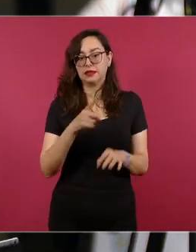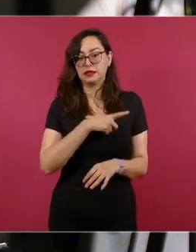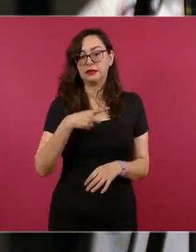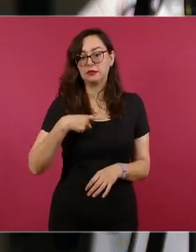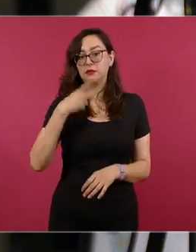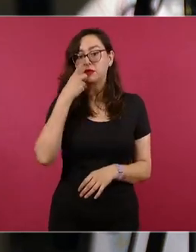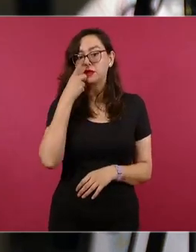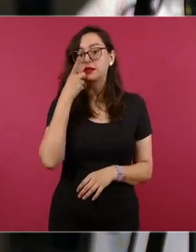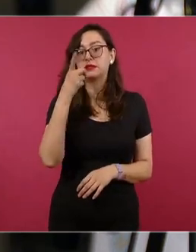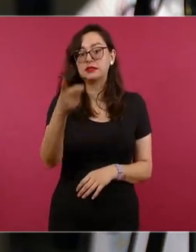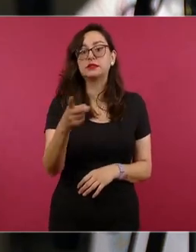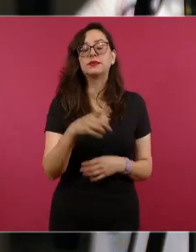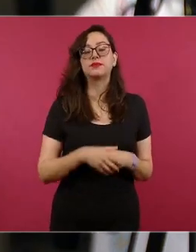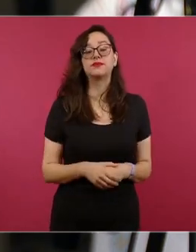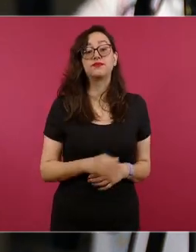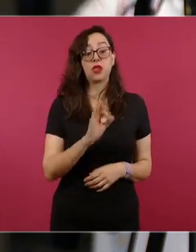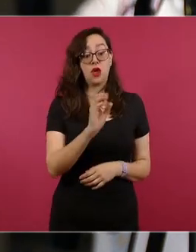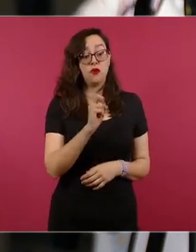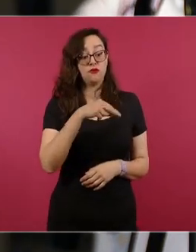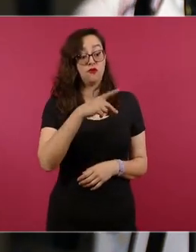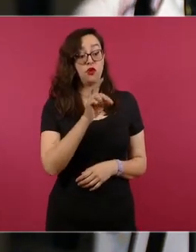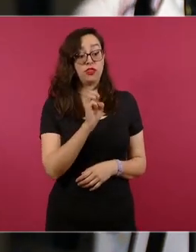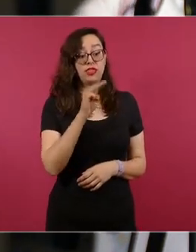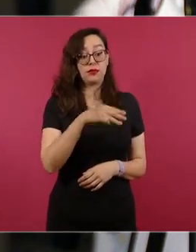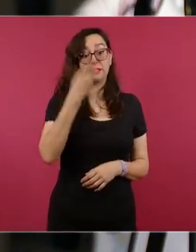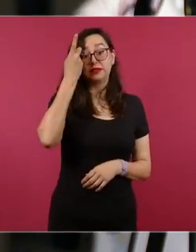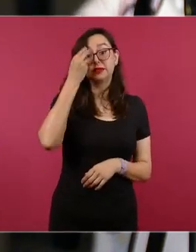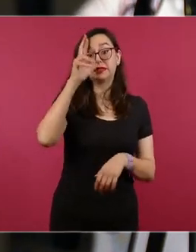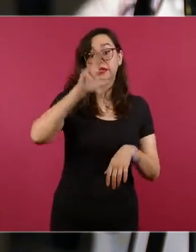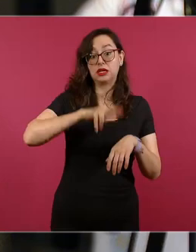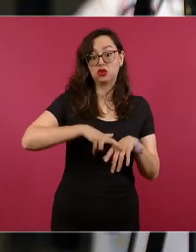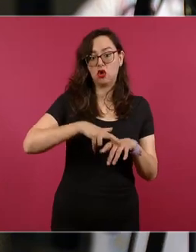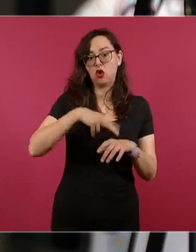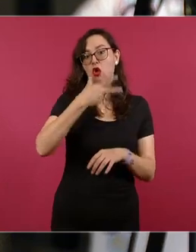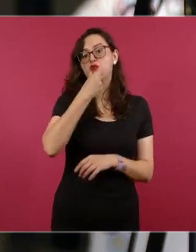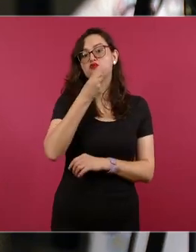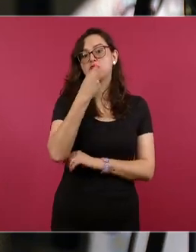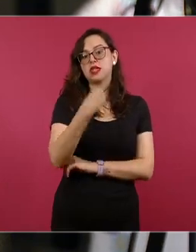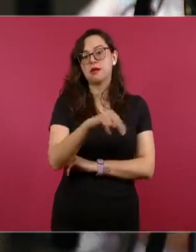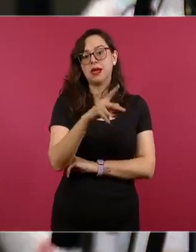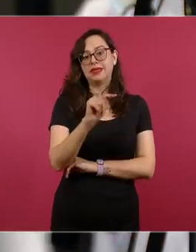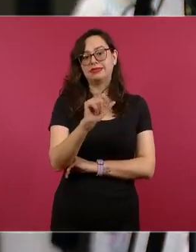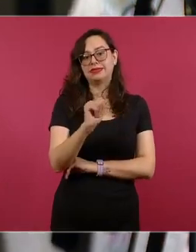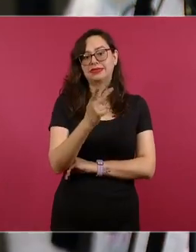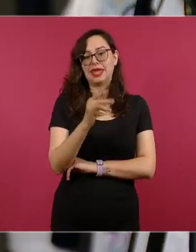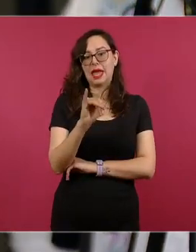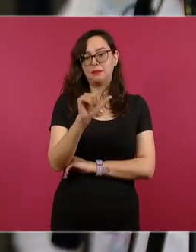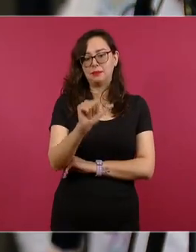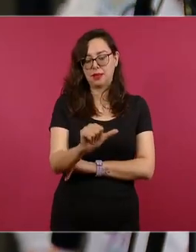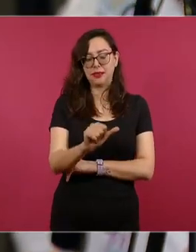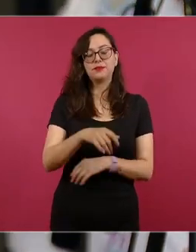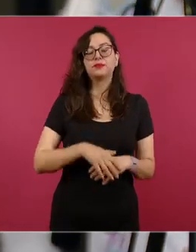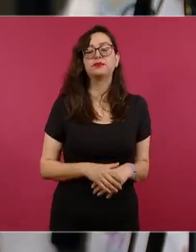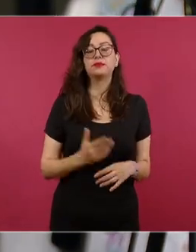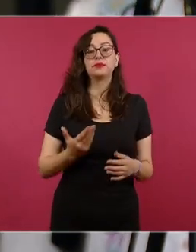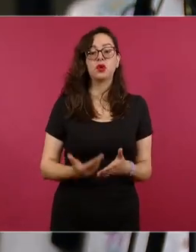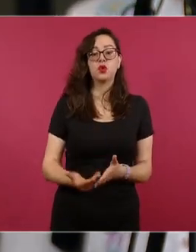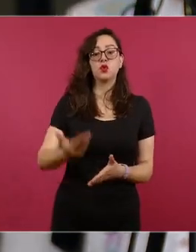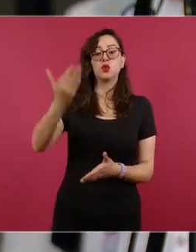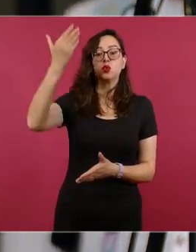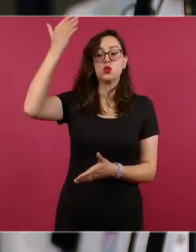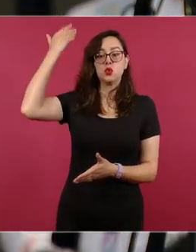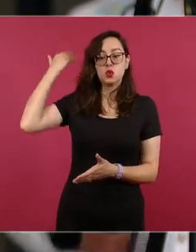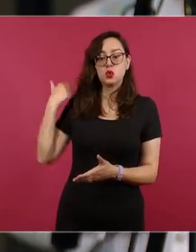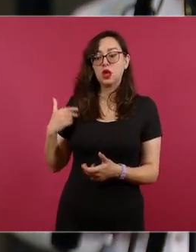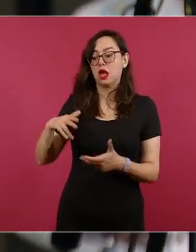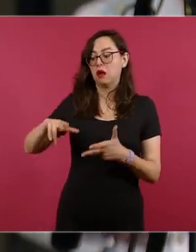último director del Fondem, que haciendo un poquito de historia, él estuvo en el huracán de Ingrid y Manuel y